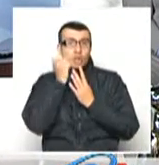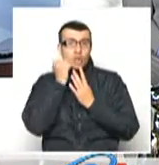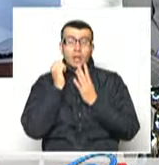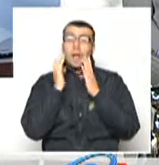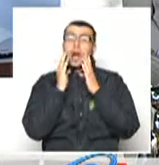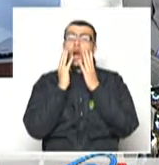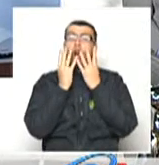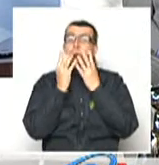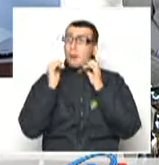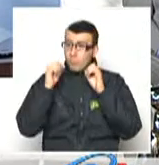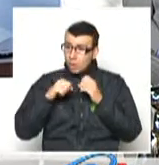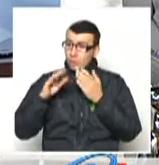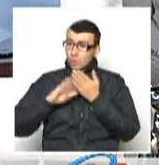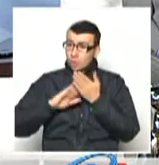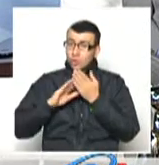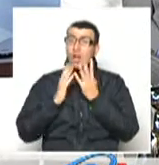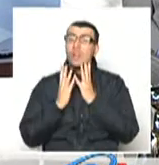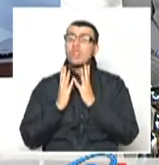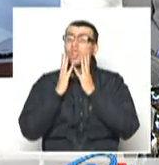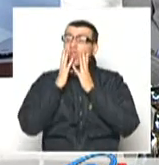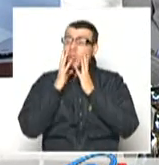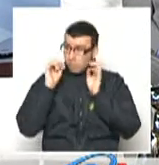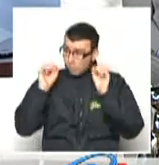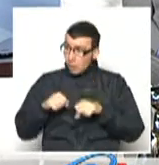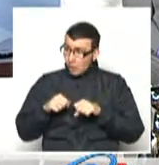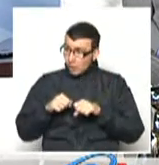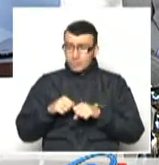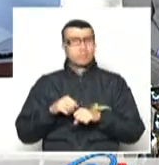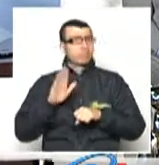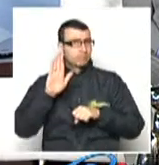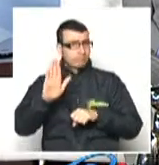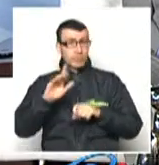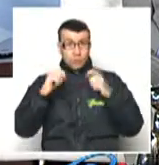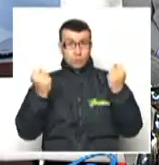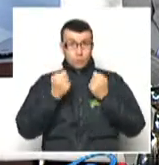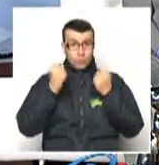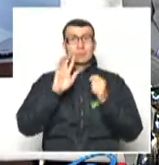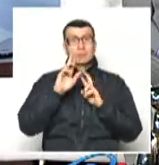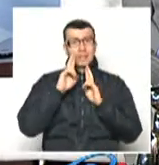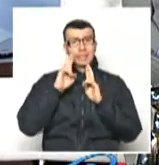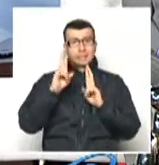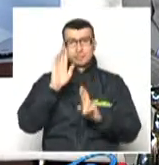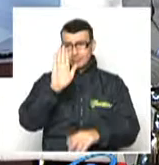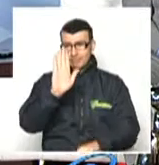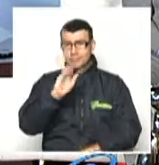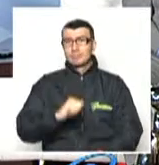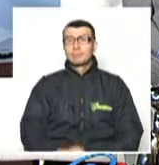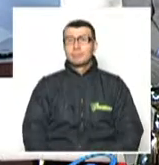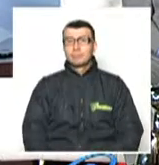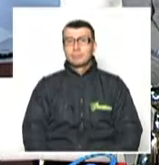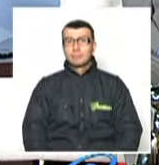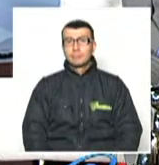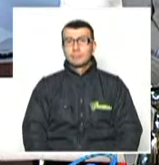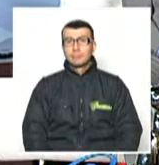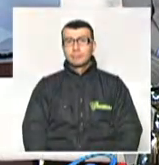esos implantes? Bueno, Carmen, le respondemos después de este corte de comerciales. Ya regresamos.